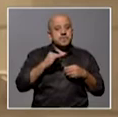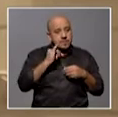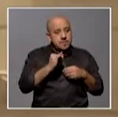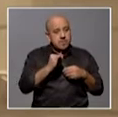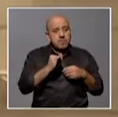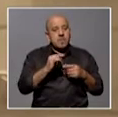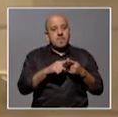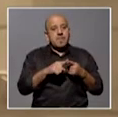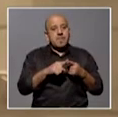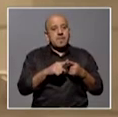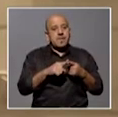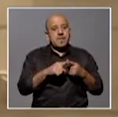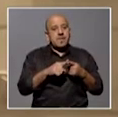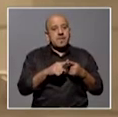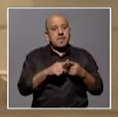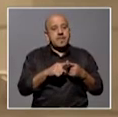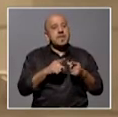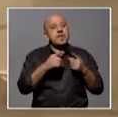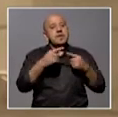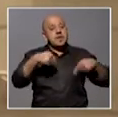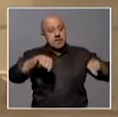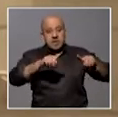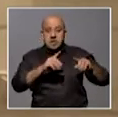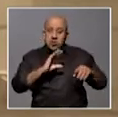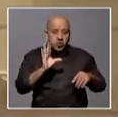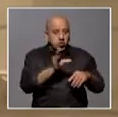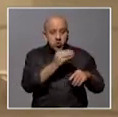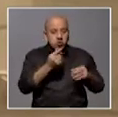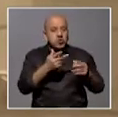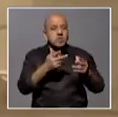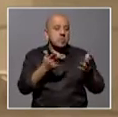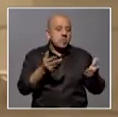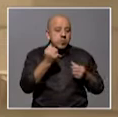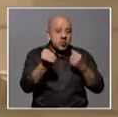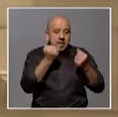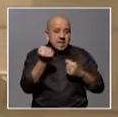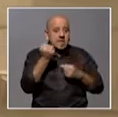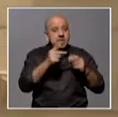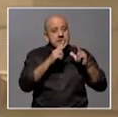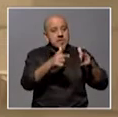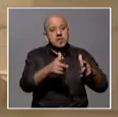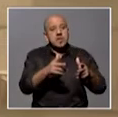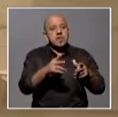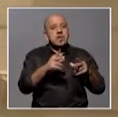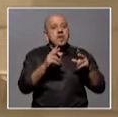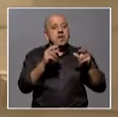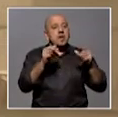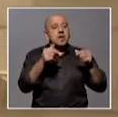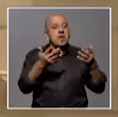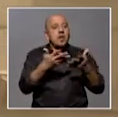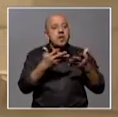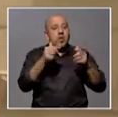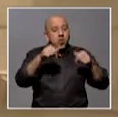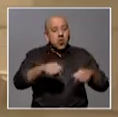de la oposición de la Concertación, y es importante comentarle algunas características a la población sobre lo que vamos a